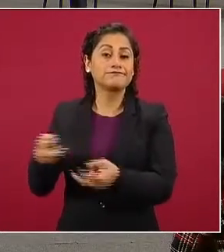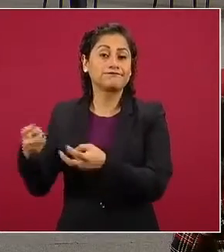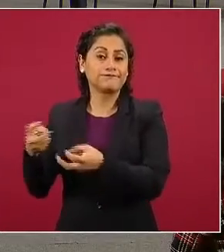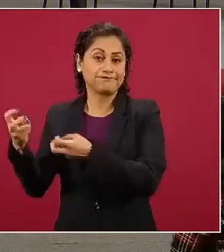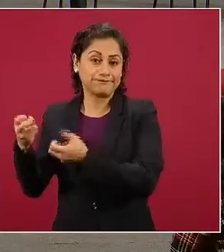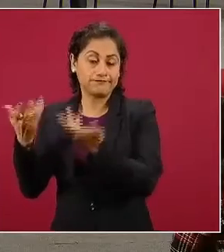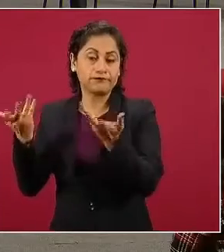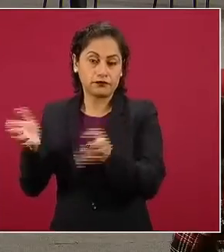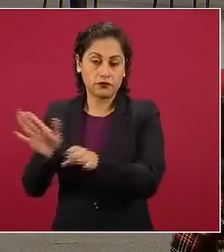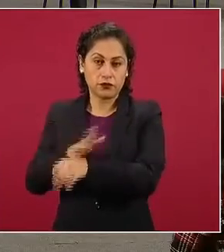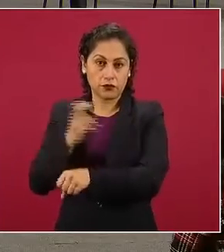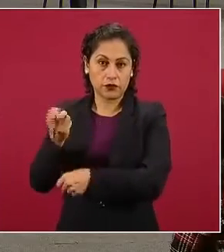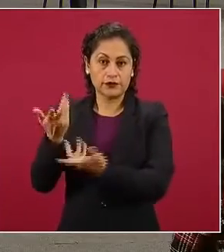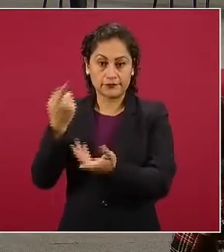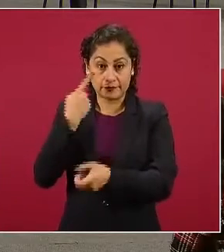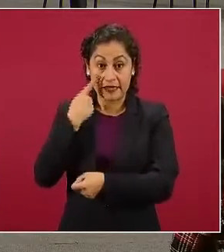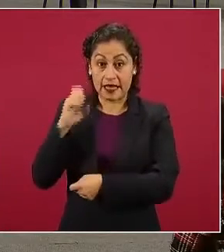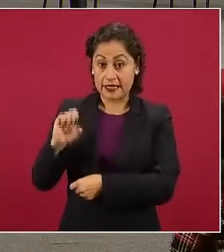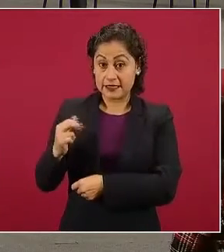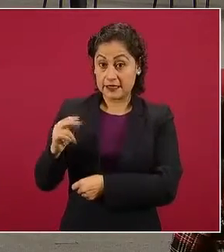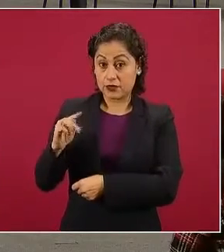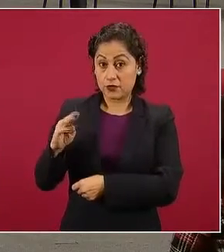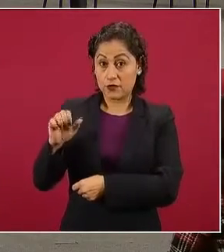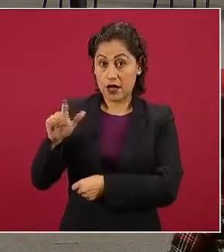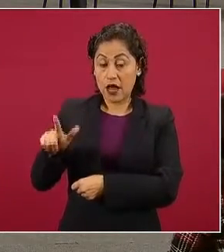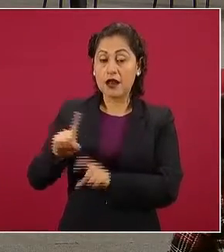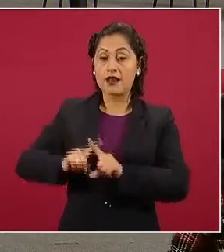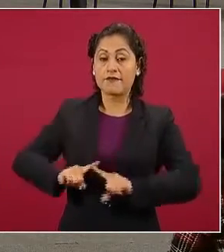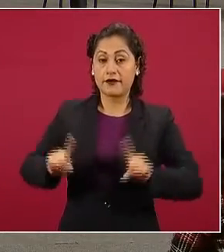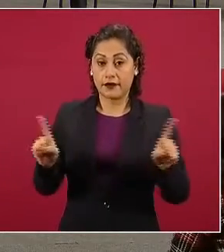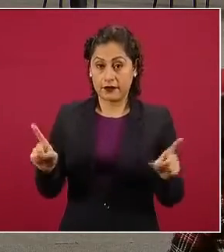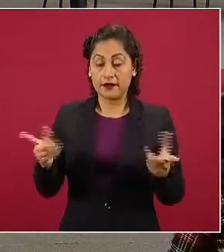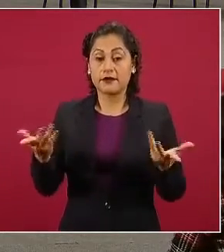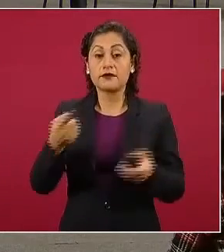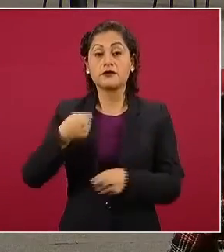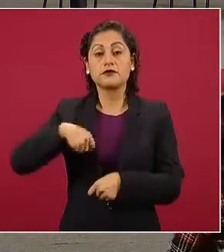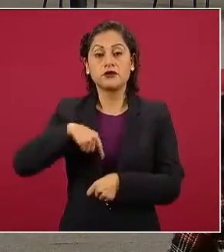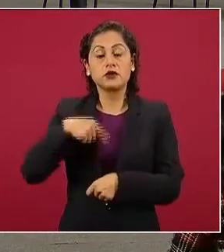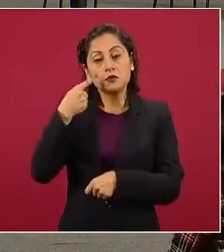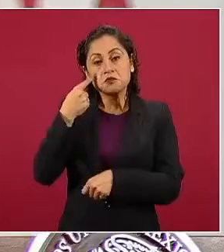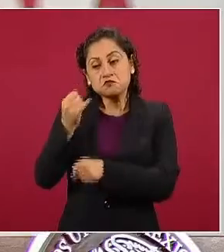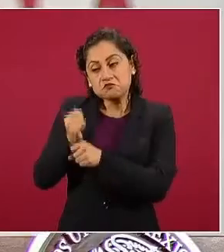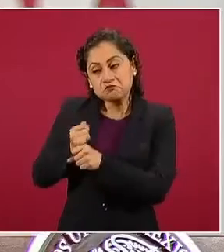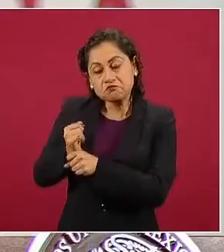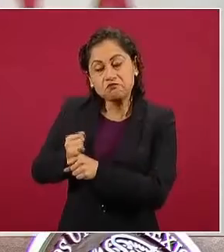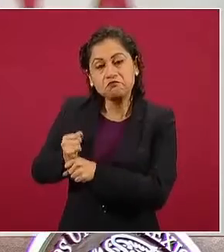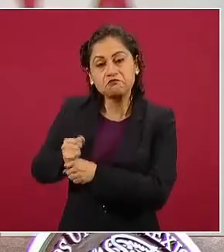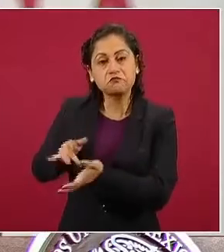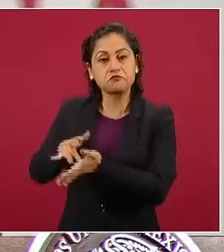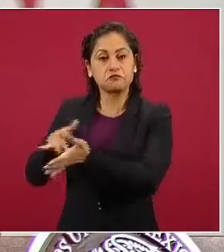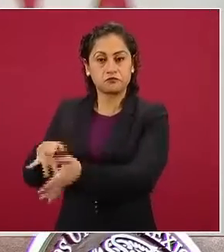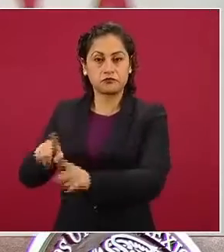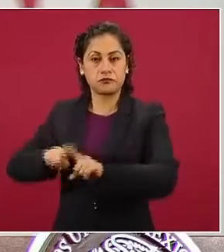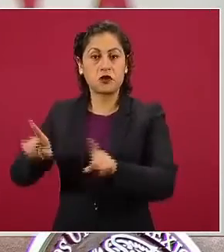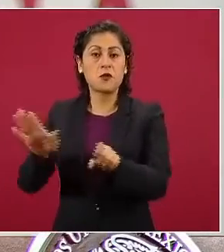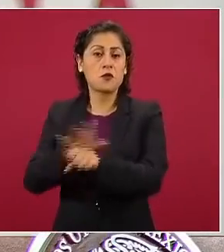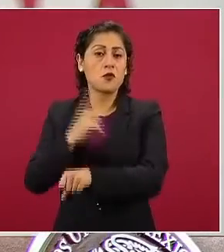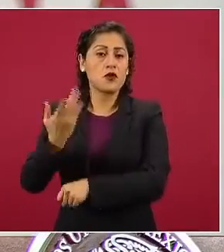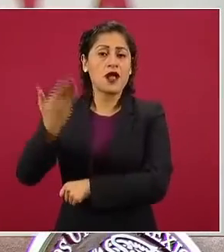diferente. Entonces, en el caso de Chetumal tenemos que dar un tratamiento distinto, inclusive porque históricamente tuvo un